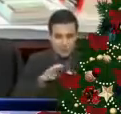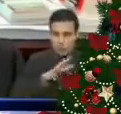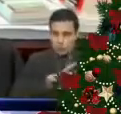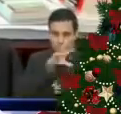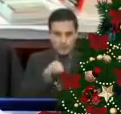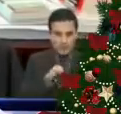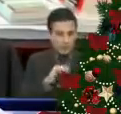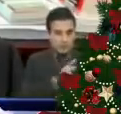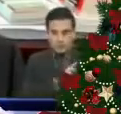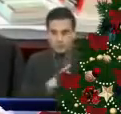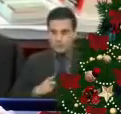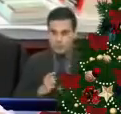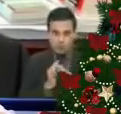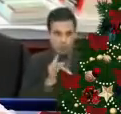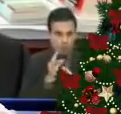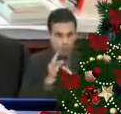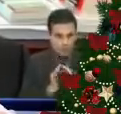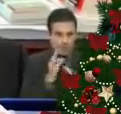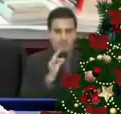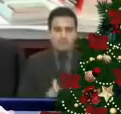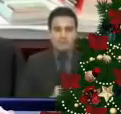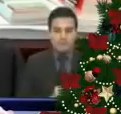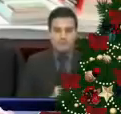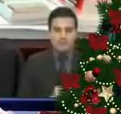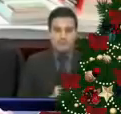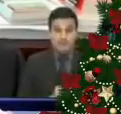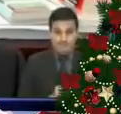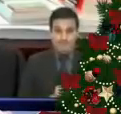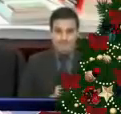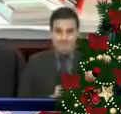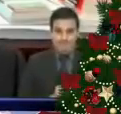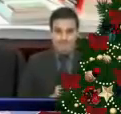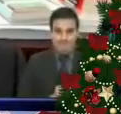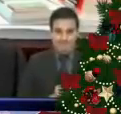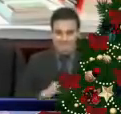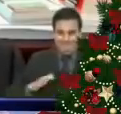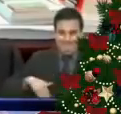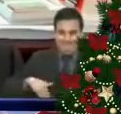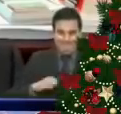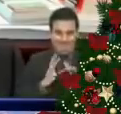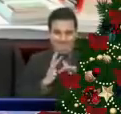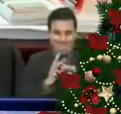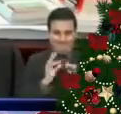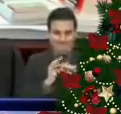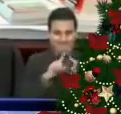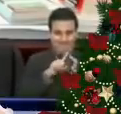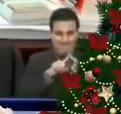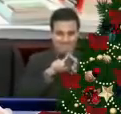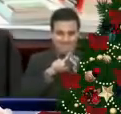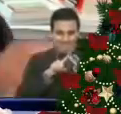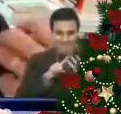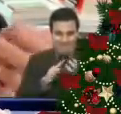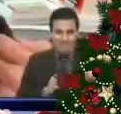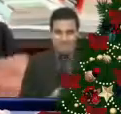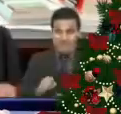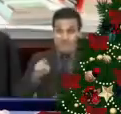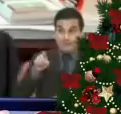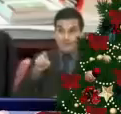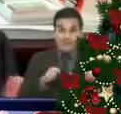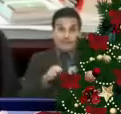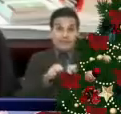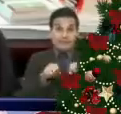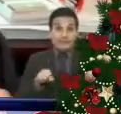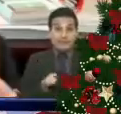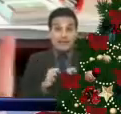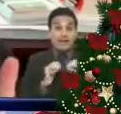así se había mantenido hasta que los tribunales decidieron corregir esta situación. Entonces, de entrada, de